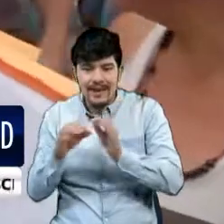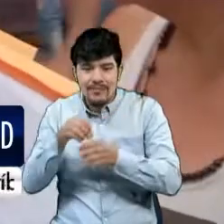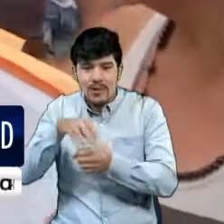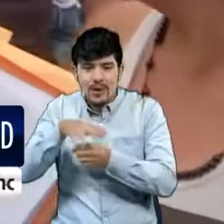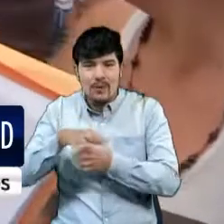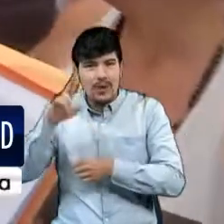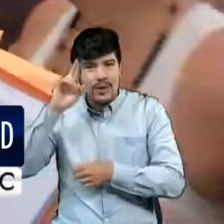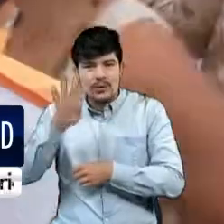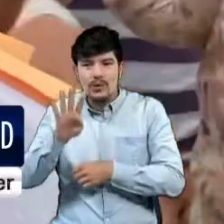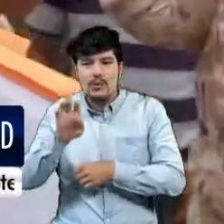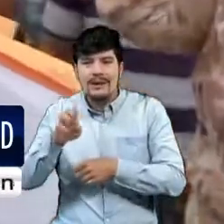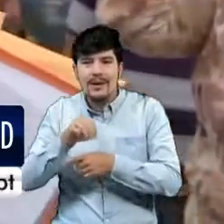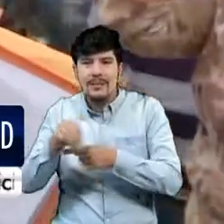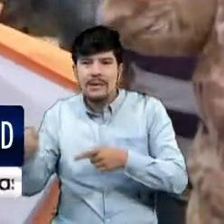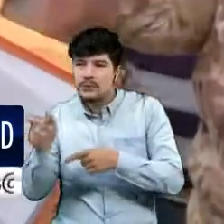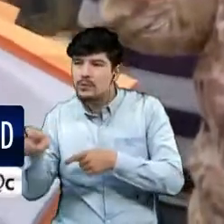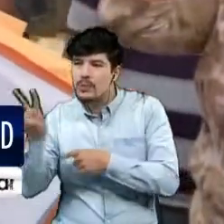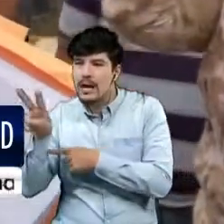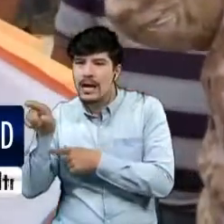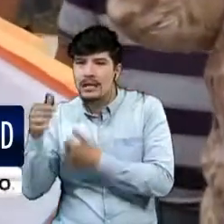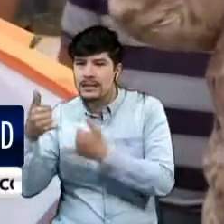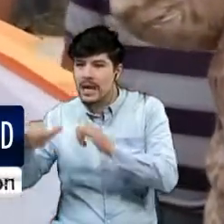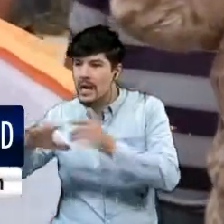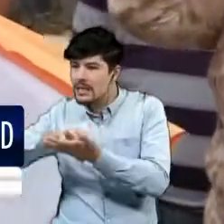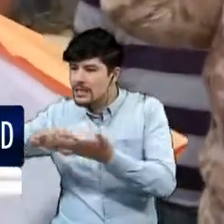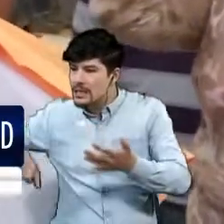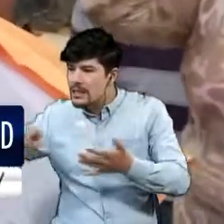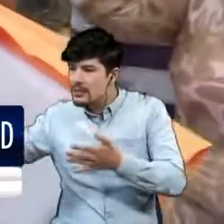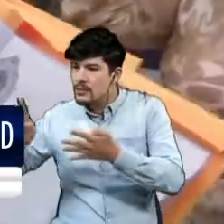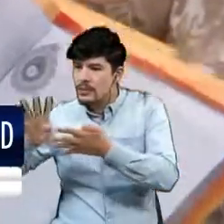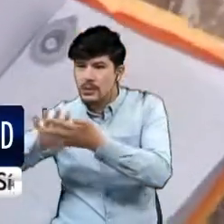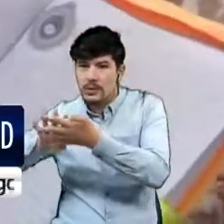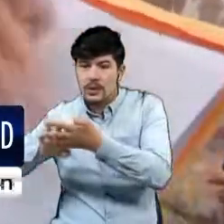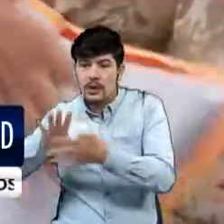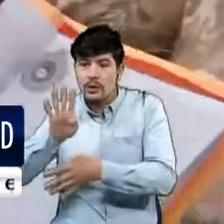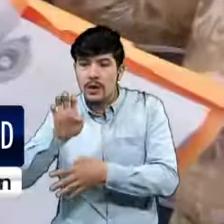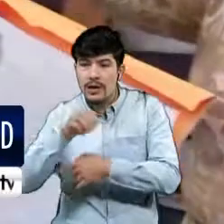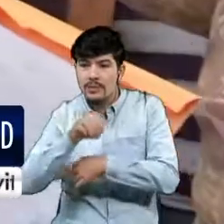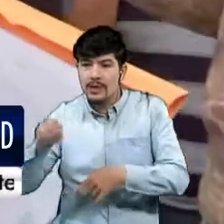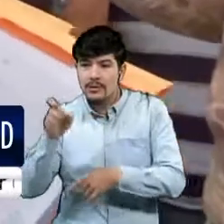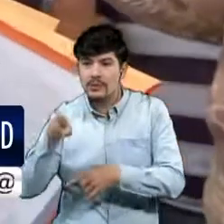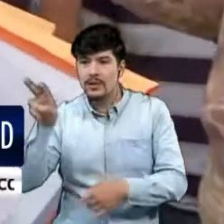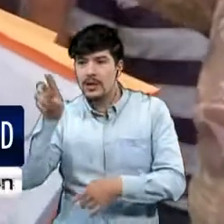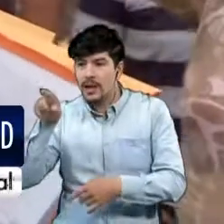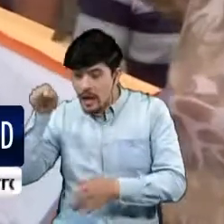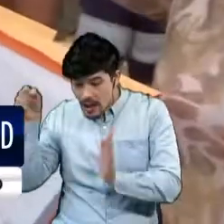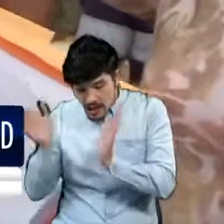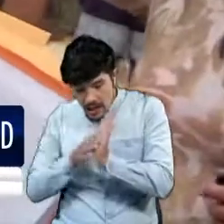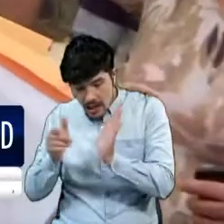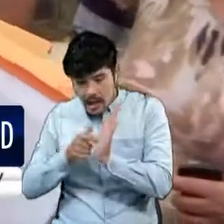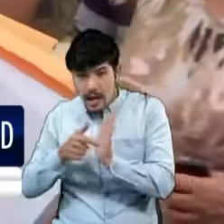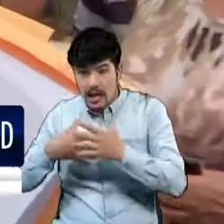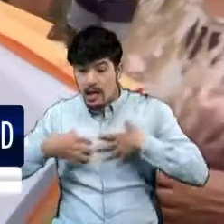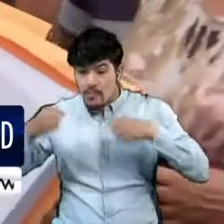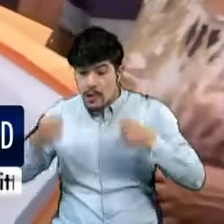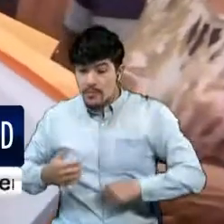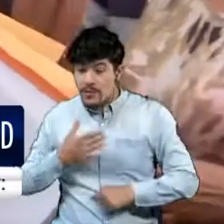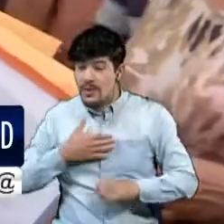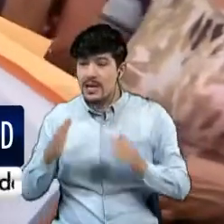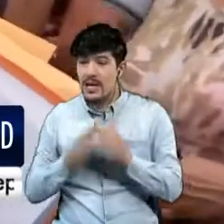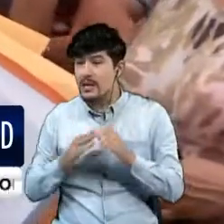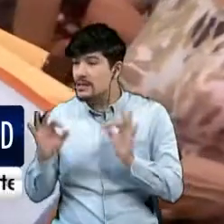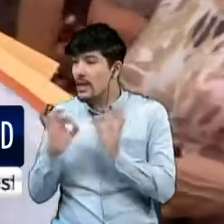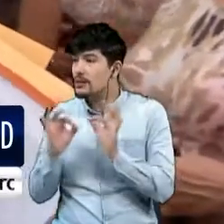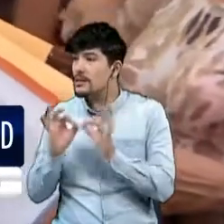son nueve metros cuadrados ya nos quitaron un encierro y por nueve metros cuadrados que están en una escritura simplemente para